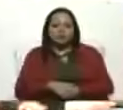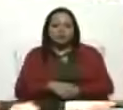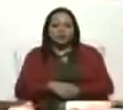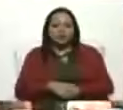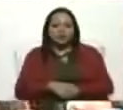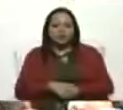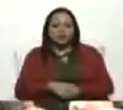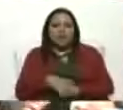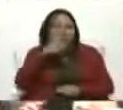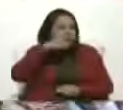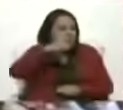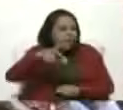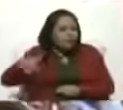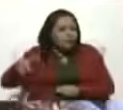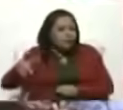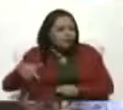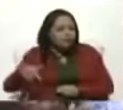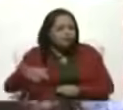El pueblo.